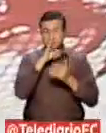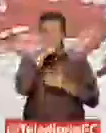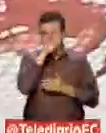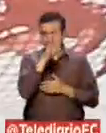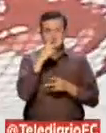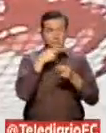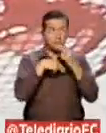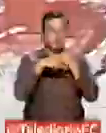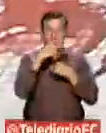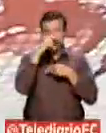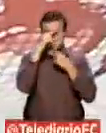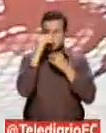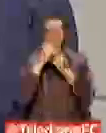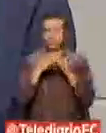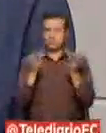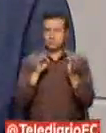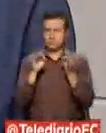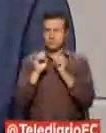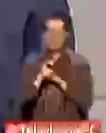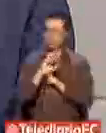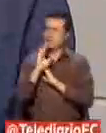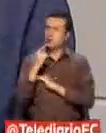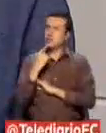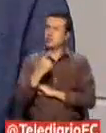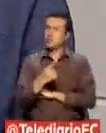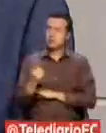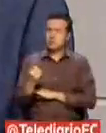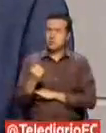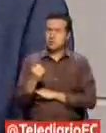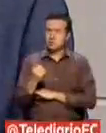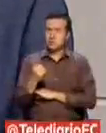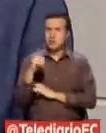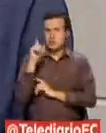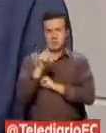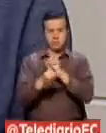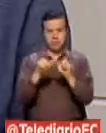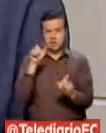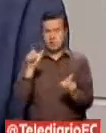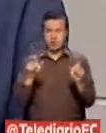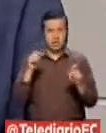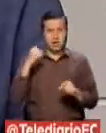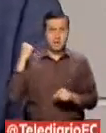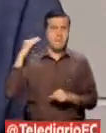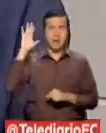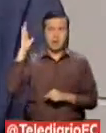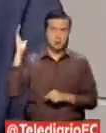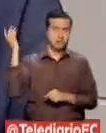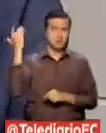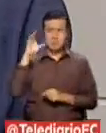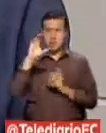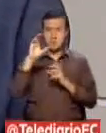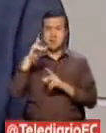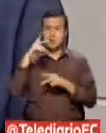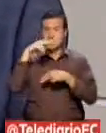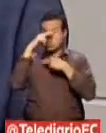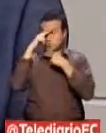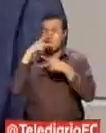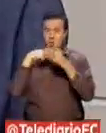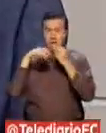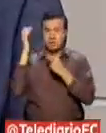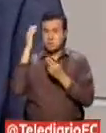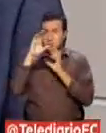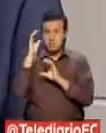noticias falsas. Permítame aclarar lo que acaba de decir. Usted lo que nos dice es que las personas tienden a reproducir más la noticia falsa que la verdad. Sí,